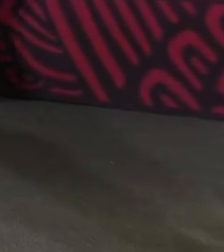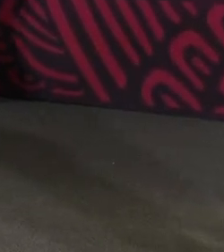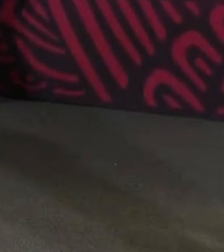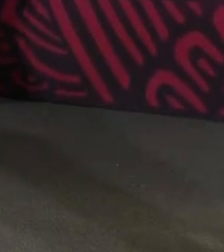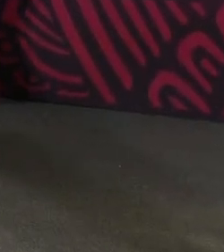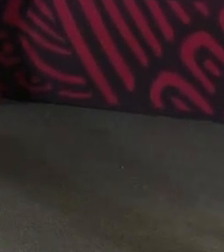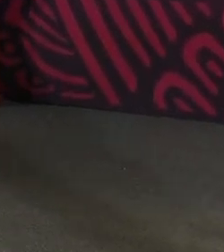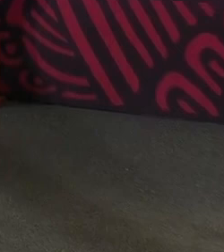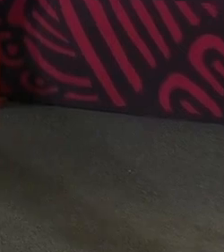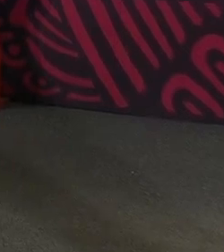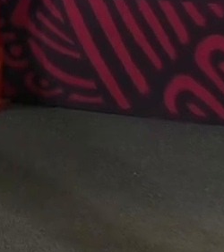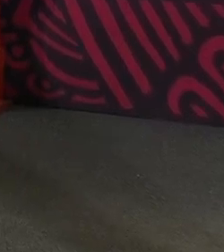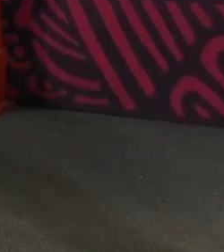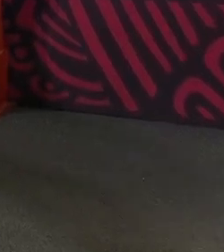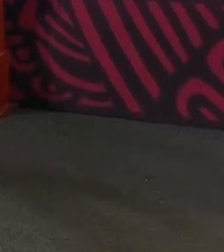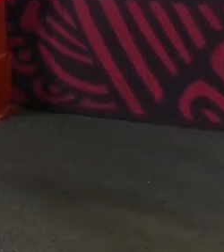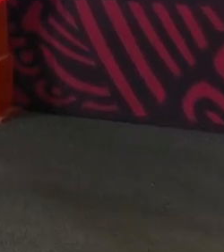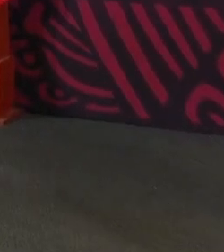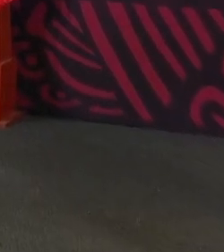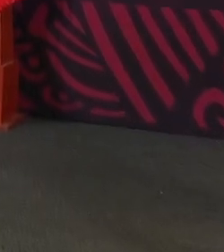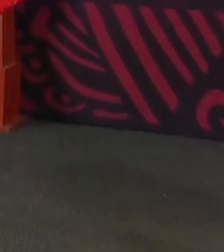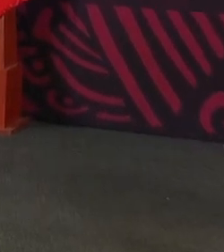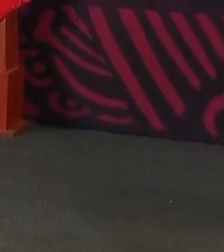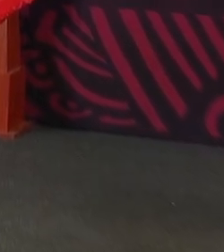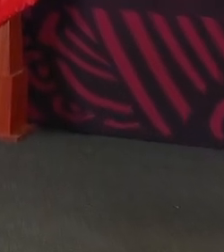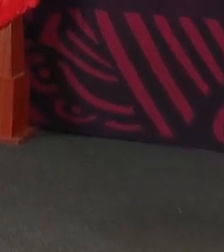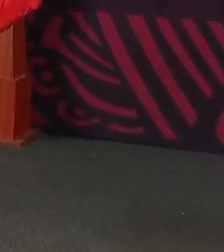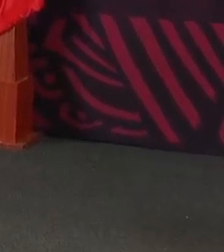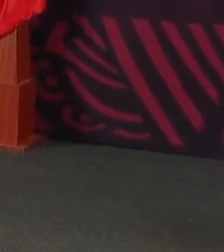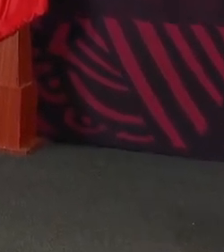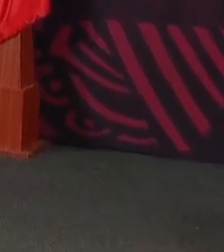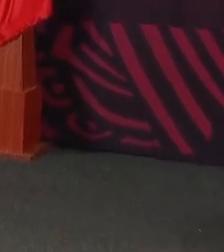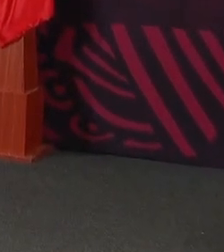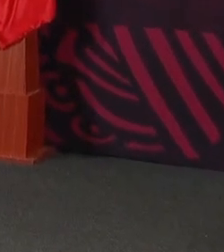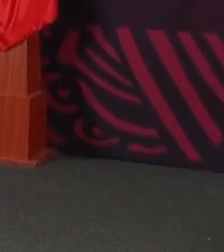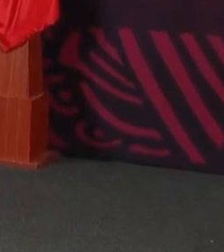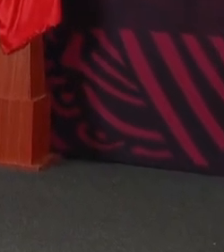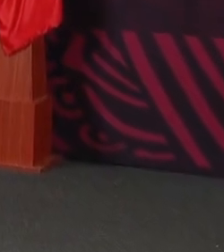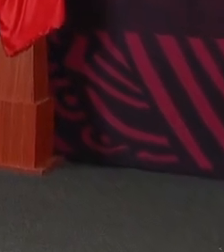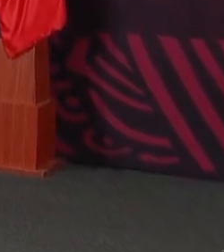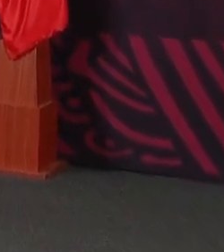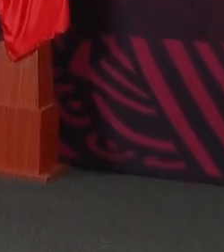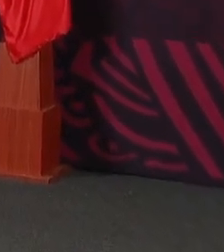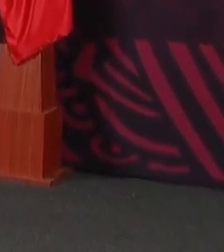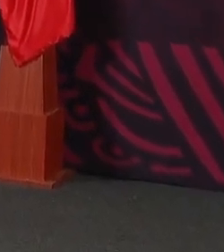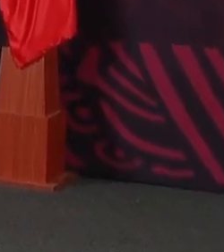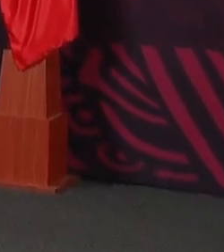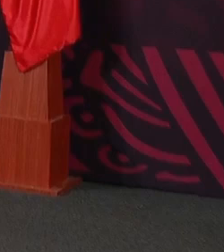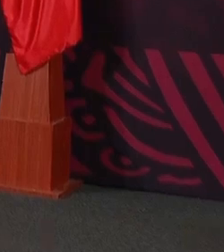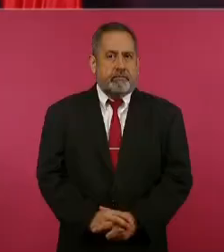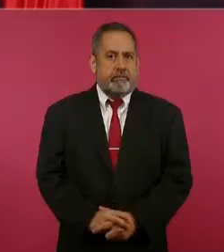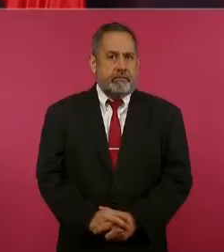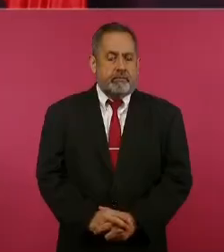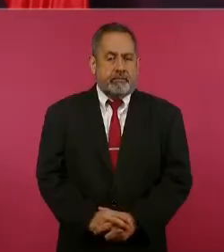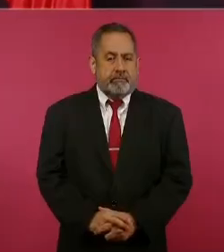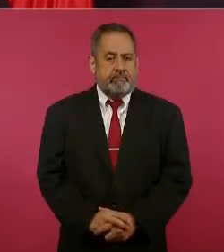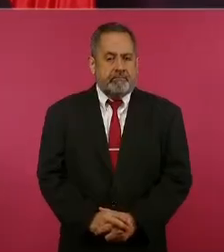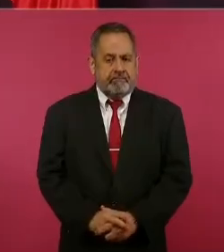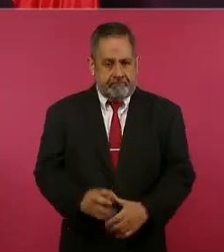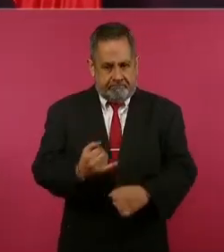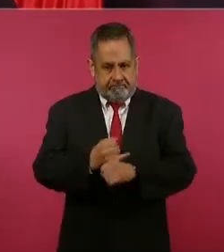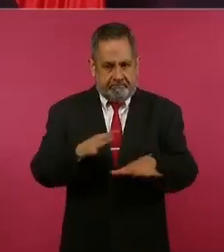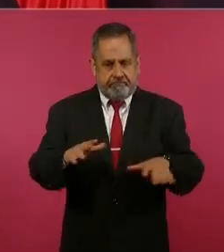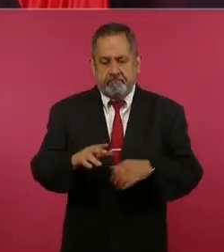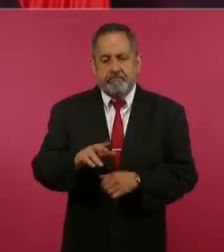Bueno, vamos a informar como lo hacemos los martes cada 15 días